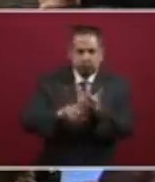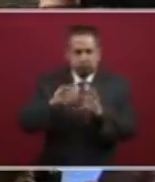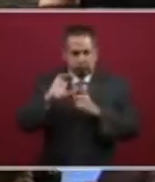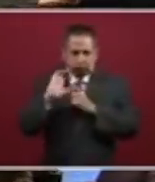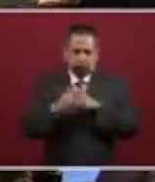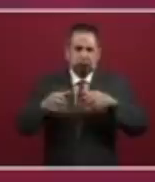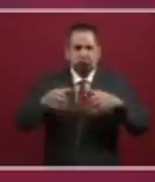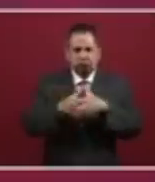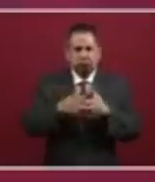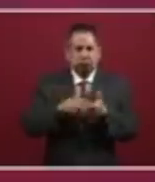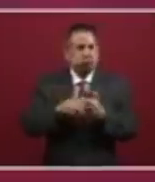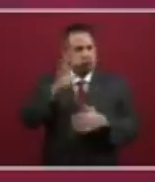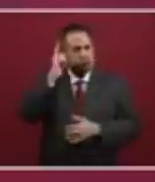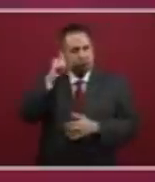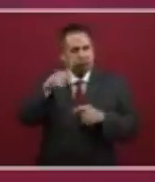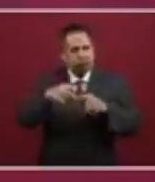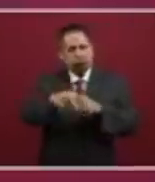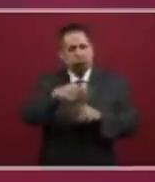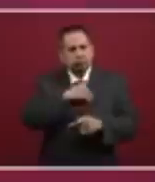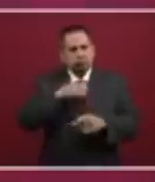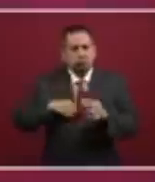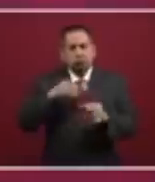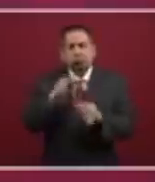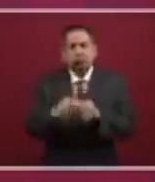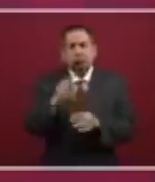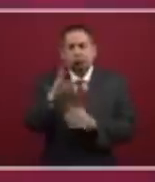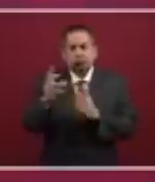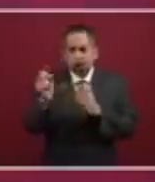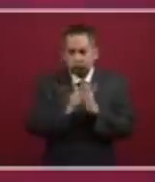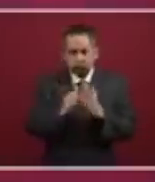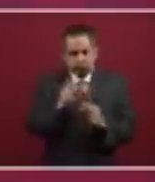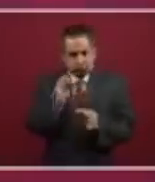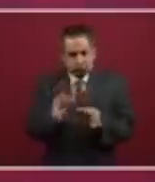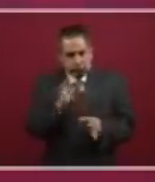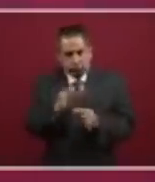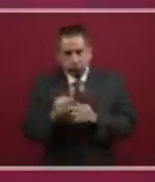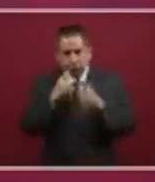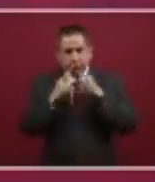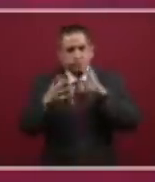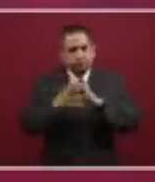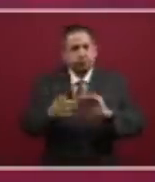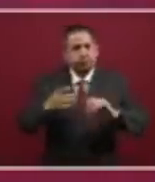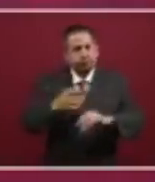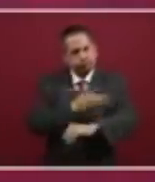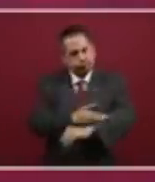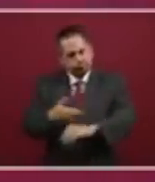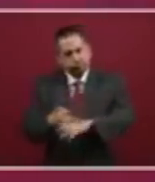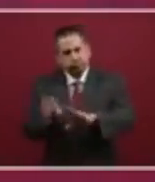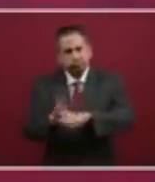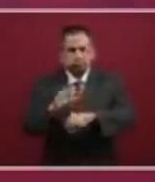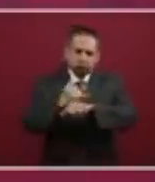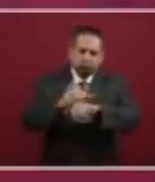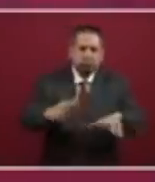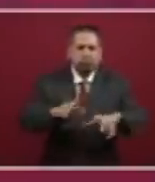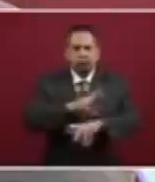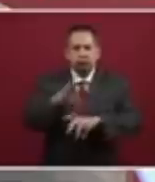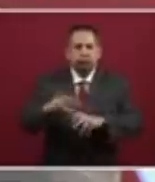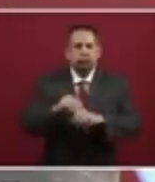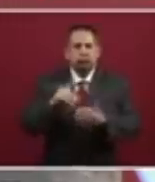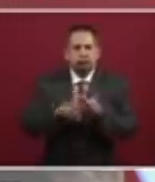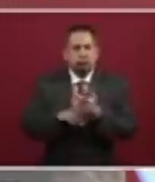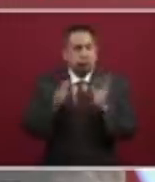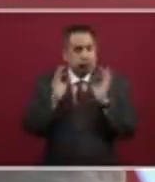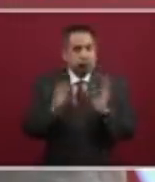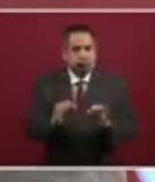esperamos que al cumplirse los 3 meses que estableció el presidente de la República para hacer rendir un informe del desarrollo del sistema,